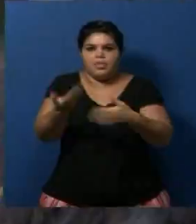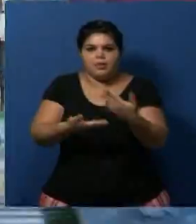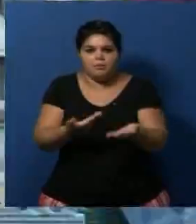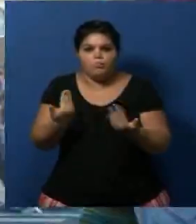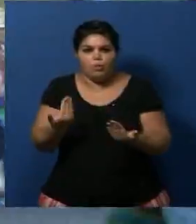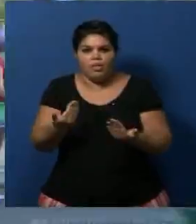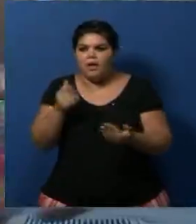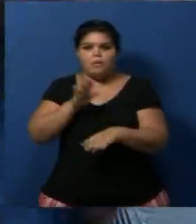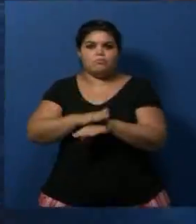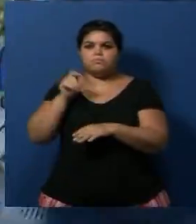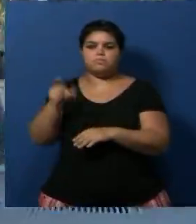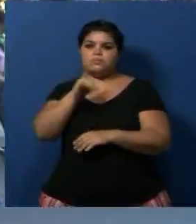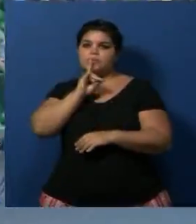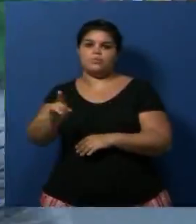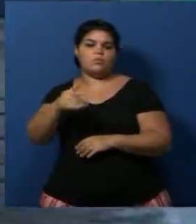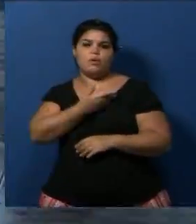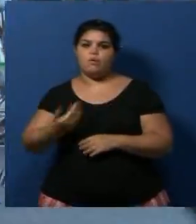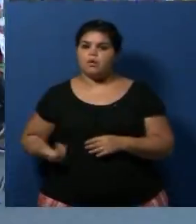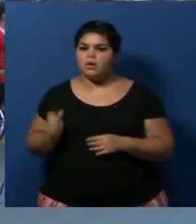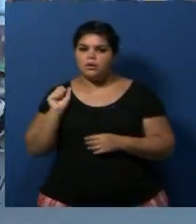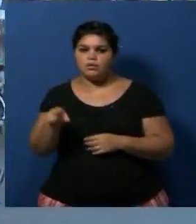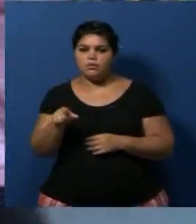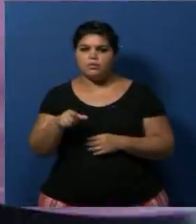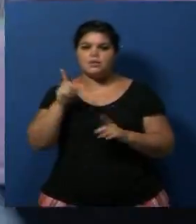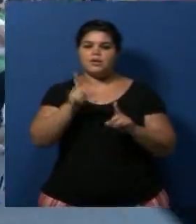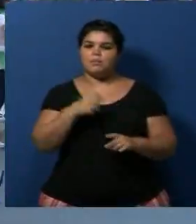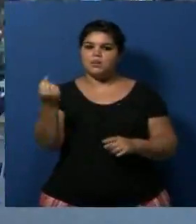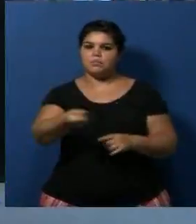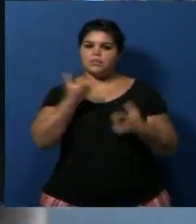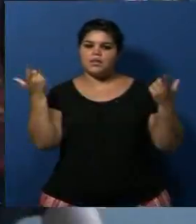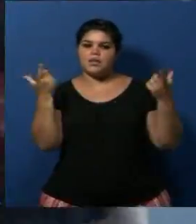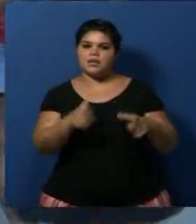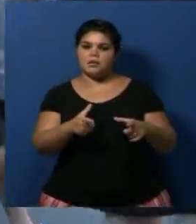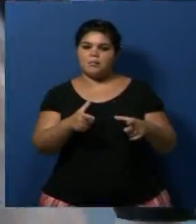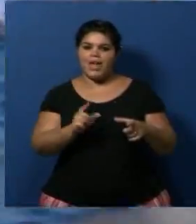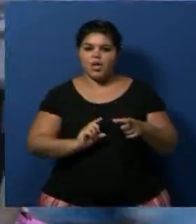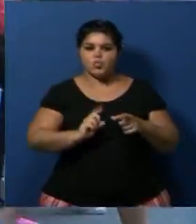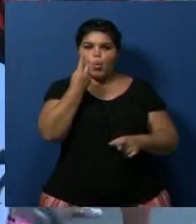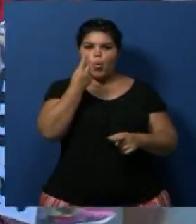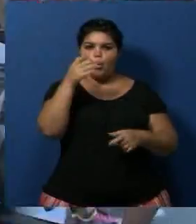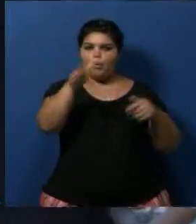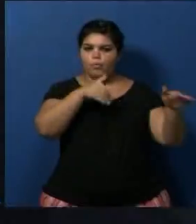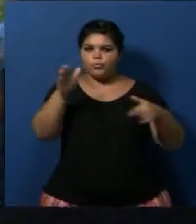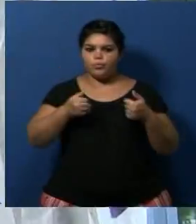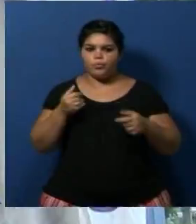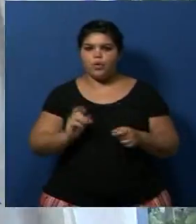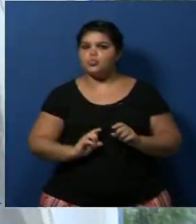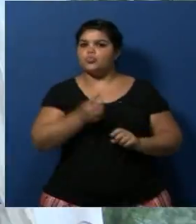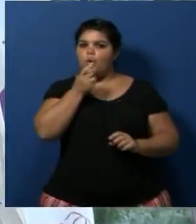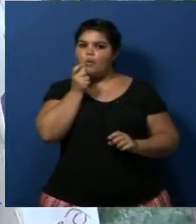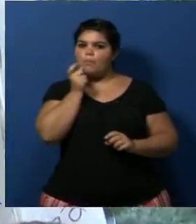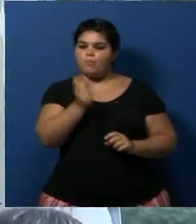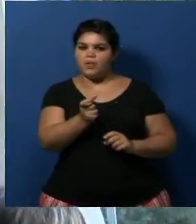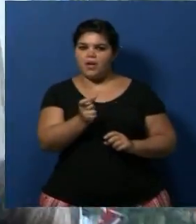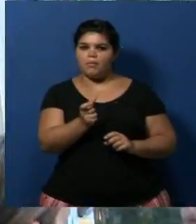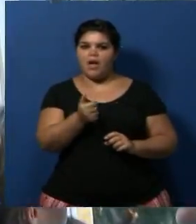la Asamblea de Mujeres que se convocó, se autoconvocó, lo vamos a decir correctamente, en la